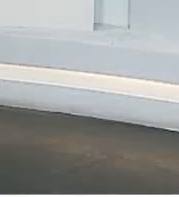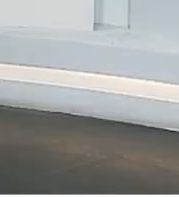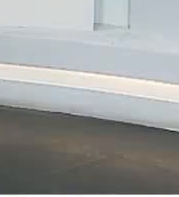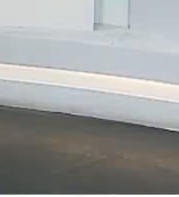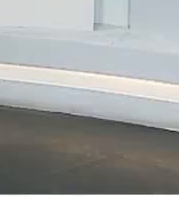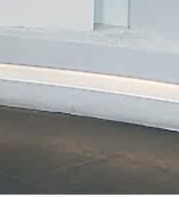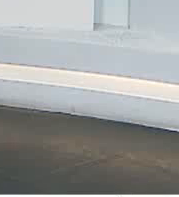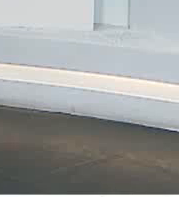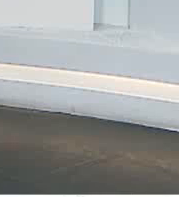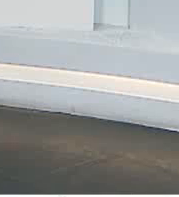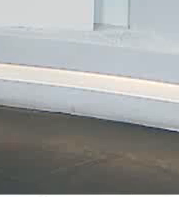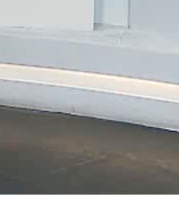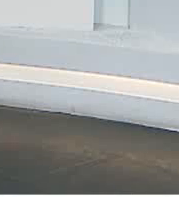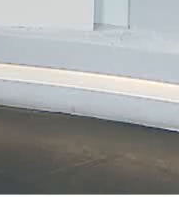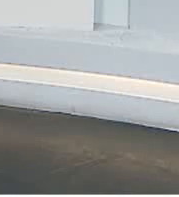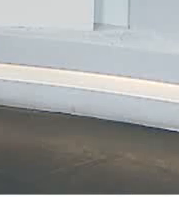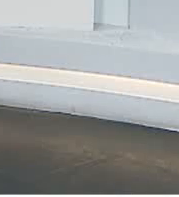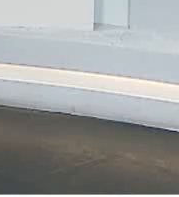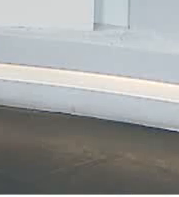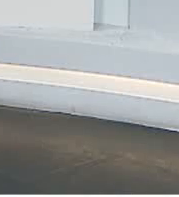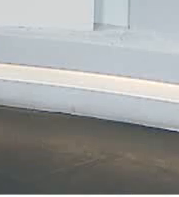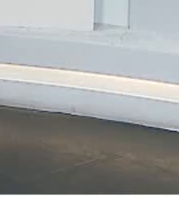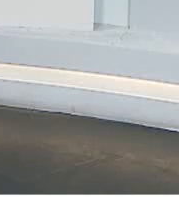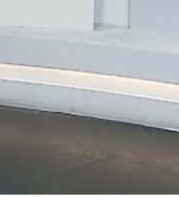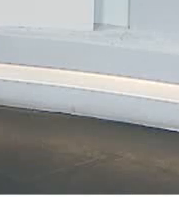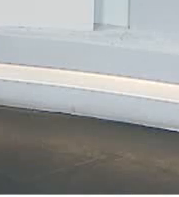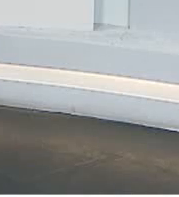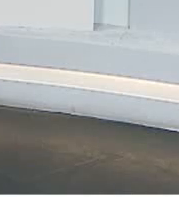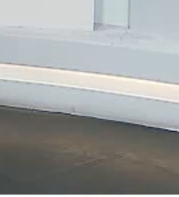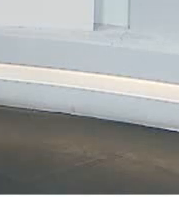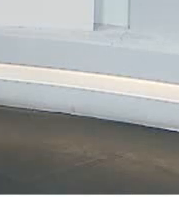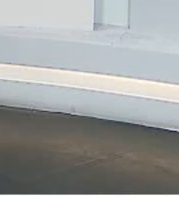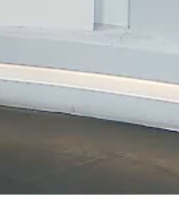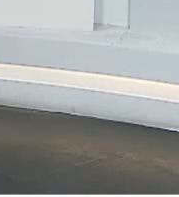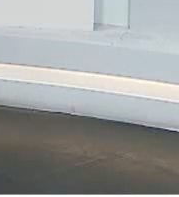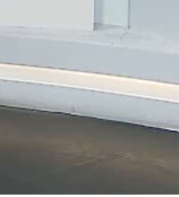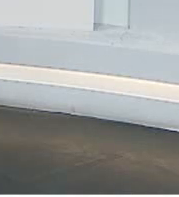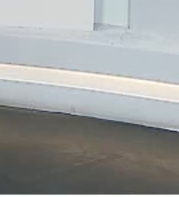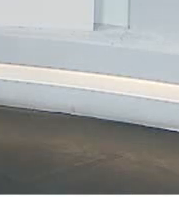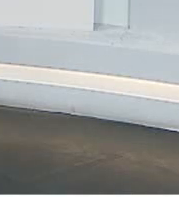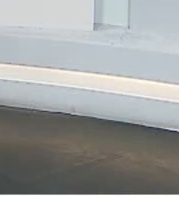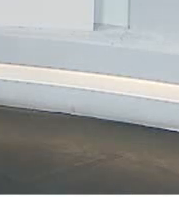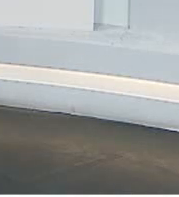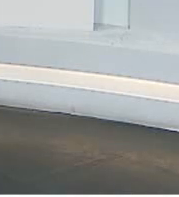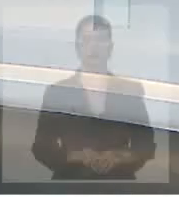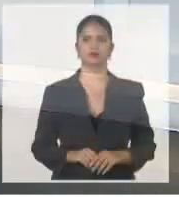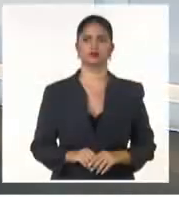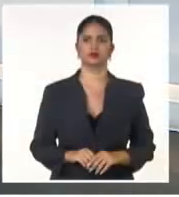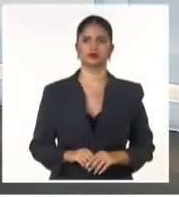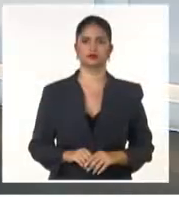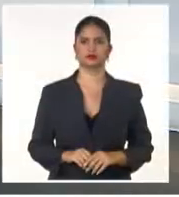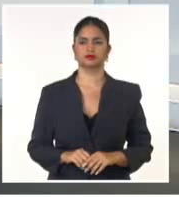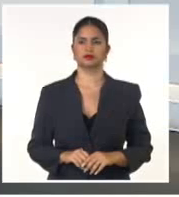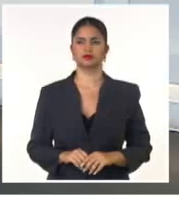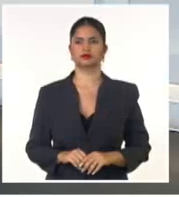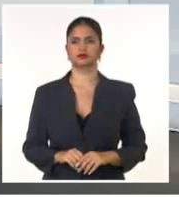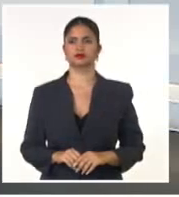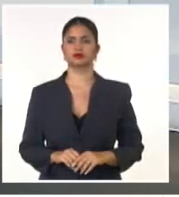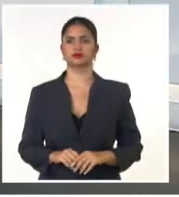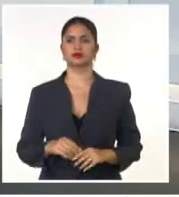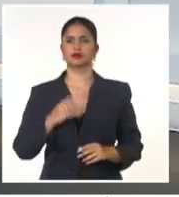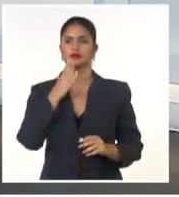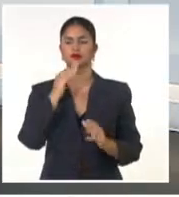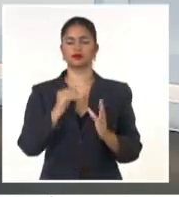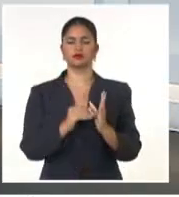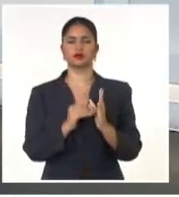Muy buenas tardes. Ya estamos con los deportes al mediodía. El equipo Cuba de béisbol que participará en el Premier 12 llegó este domingo